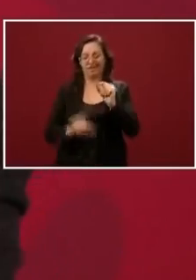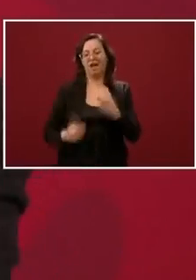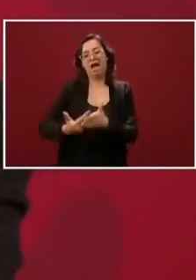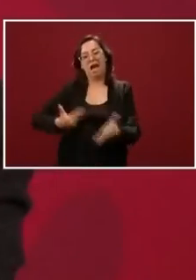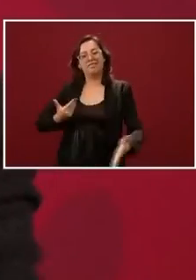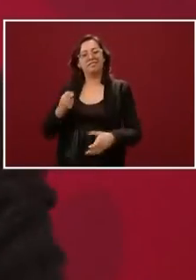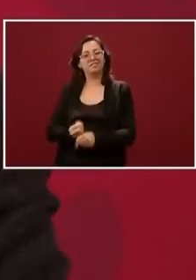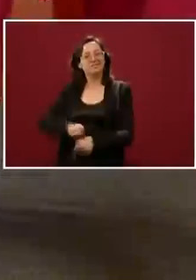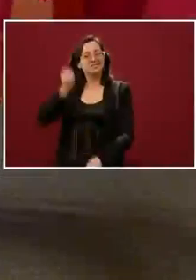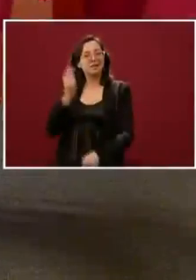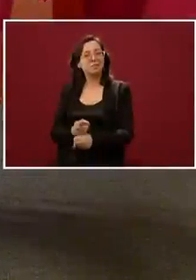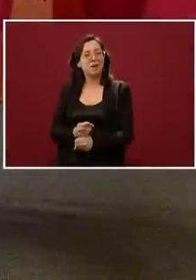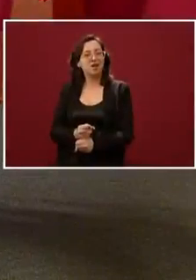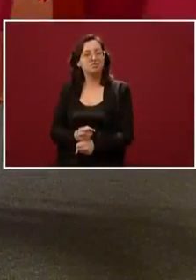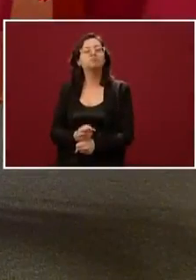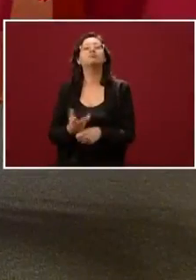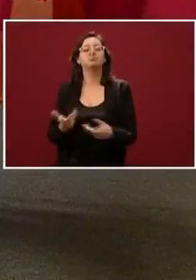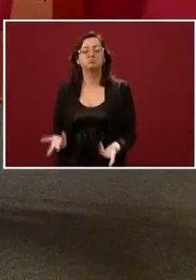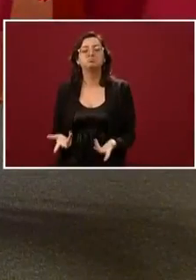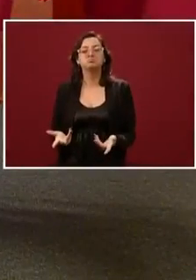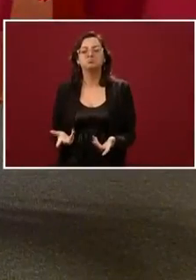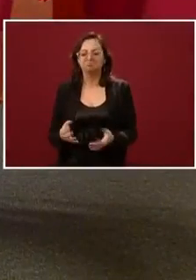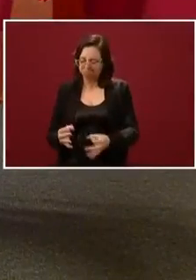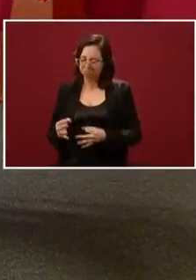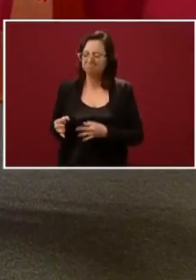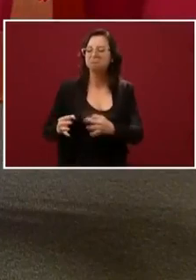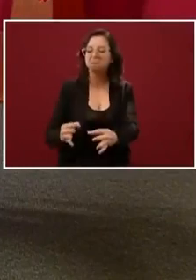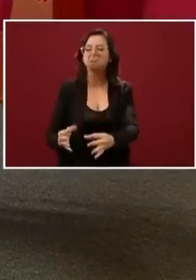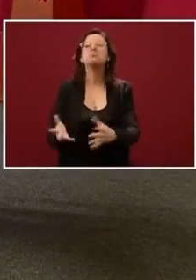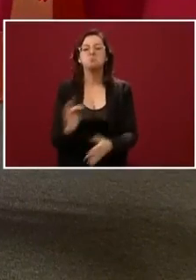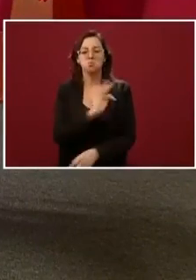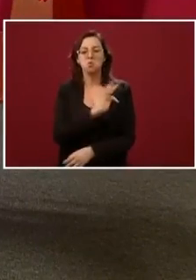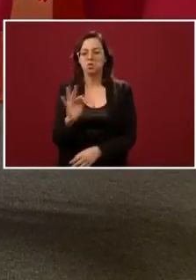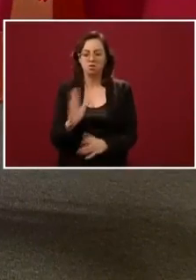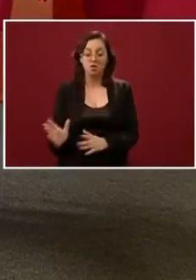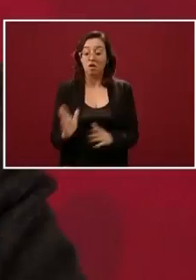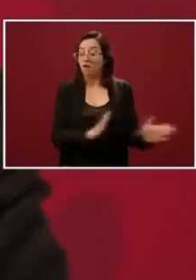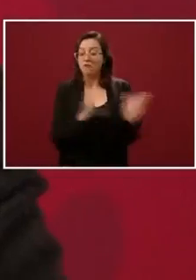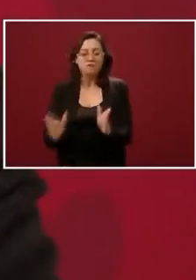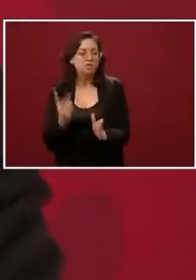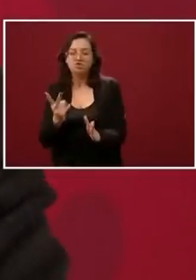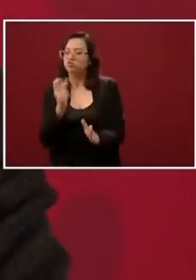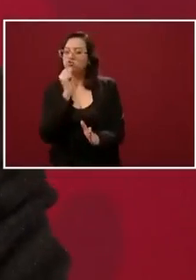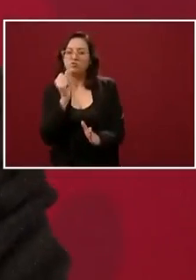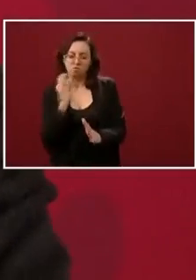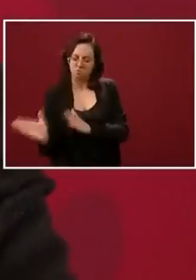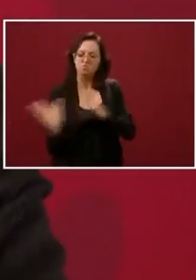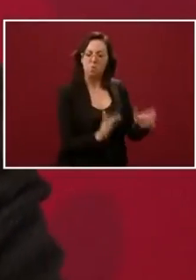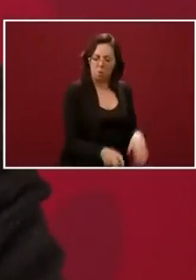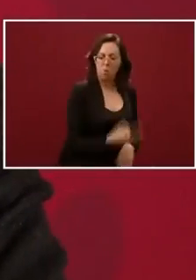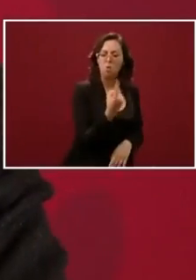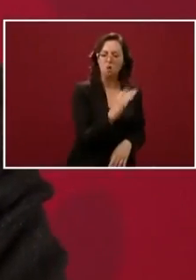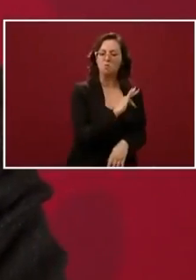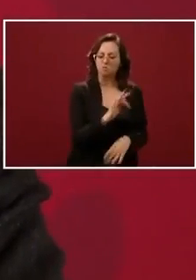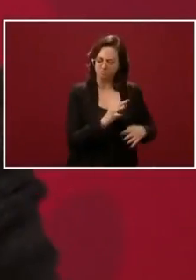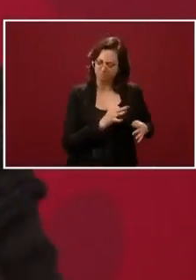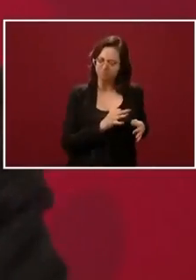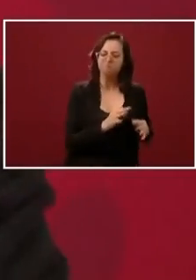clásicamente recomendadas para la fase 2, preferimos hacerlas desde la fase 1. Y pocos países han hecho lo que